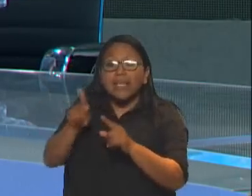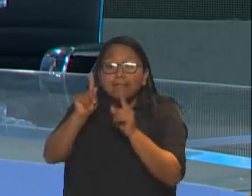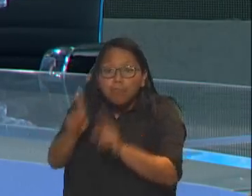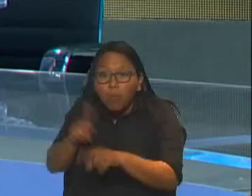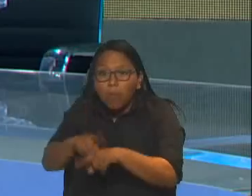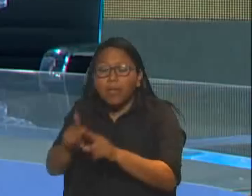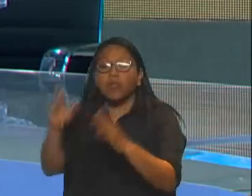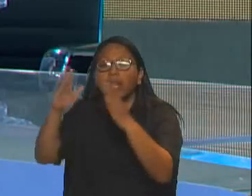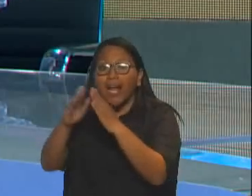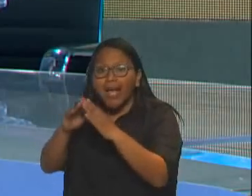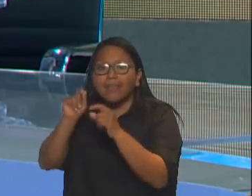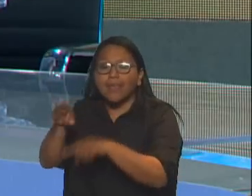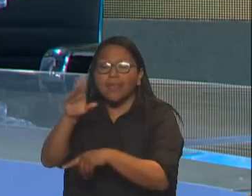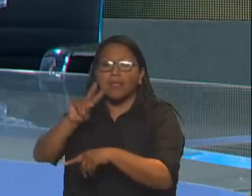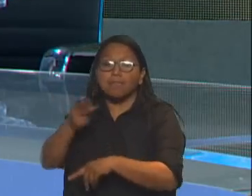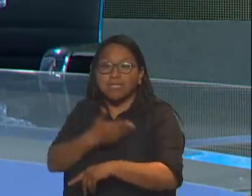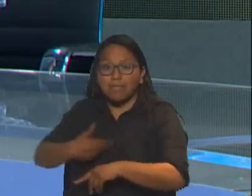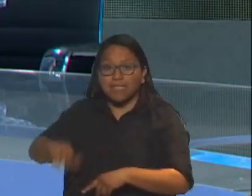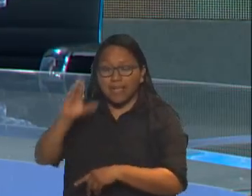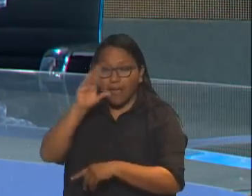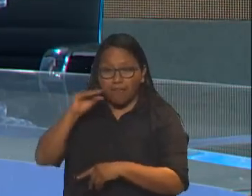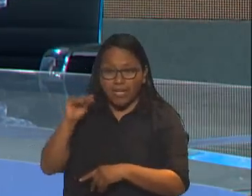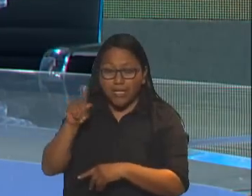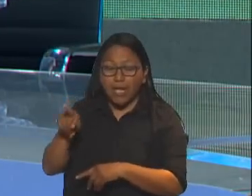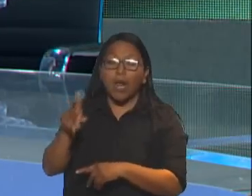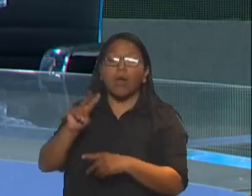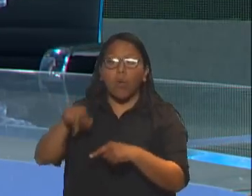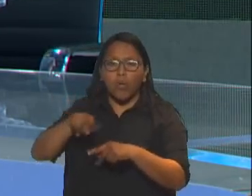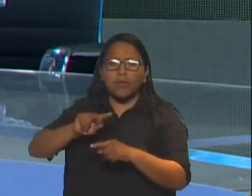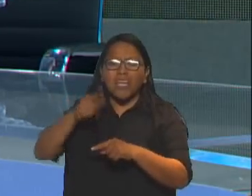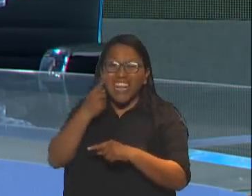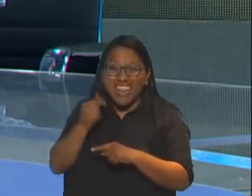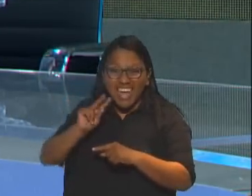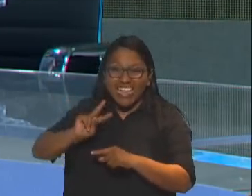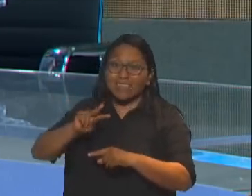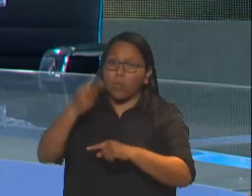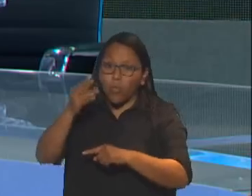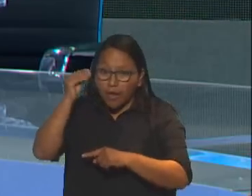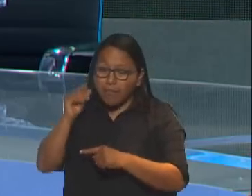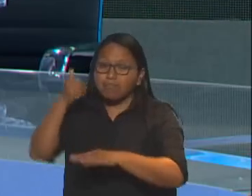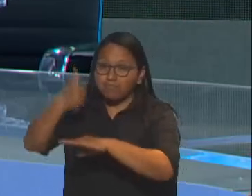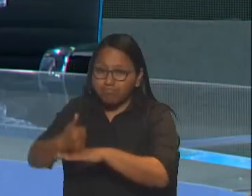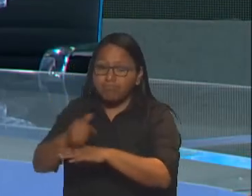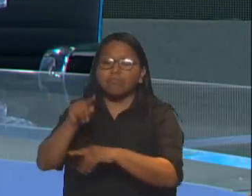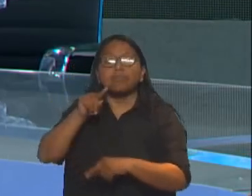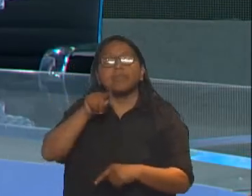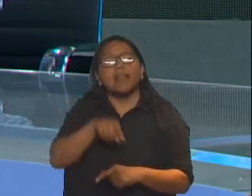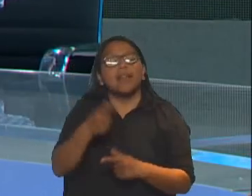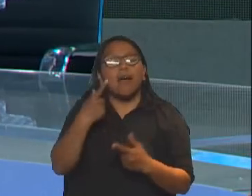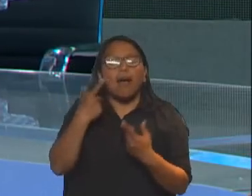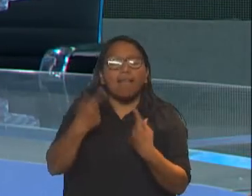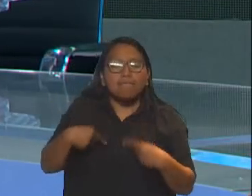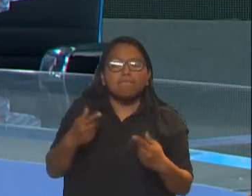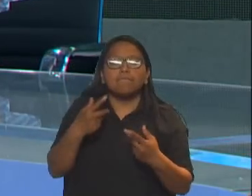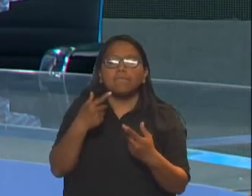cristina fernández de kirchner por segunda vez en lo que va de esta jornada la expectativa en la declaración de